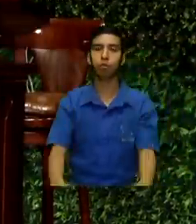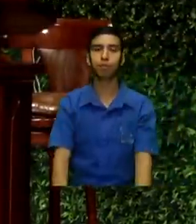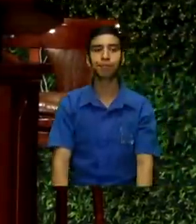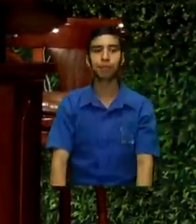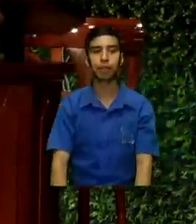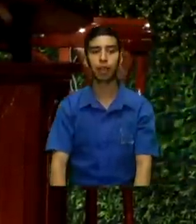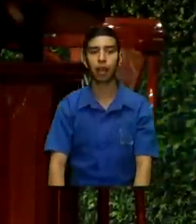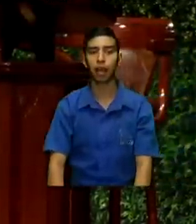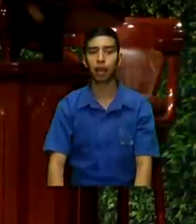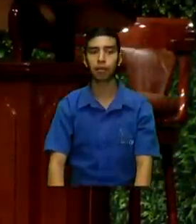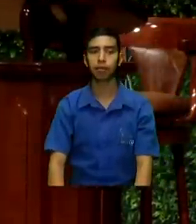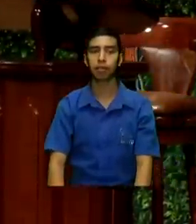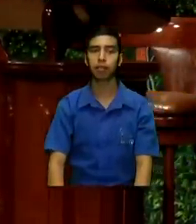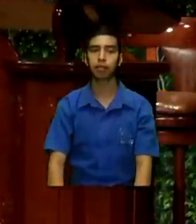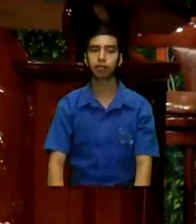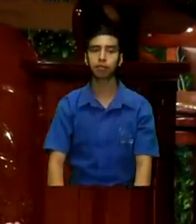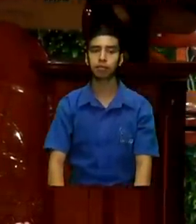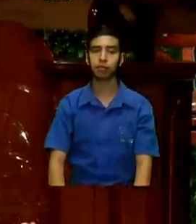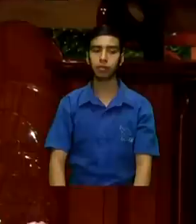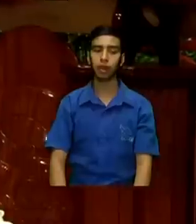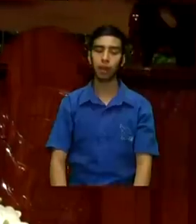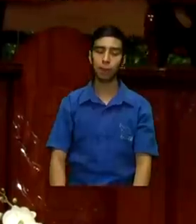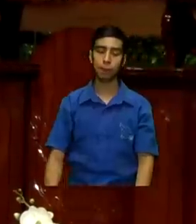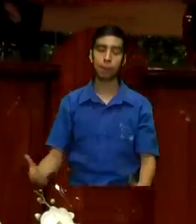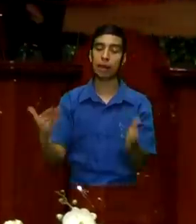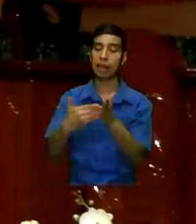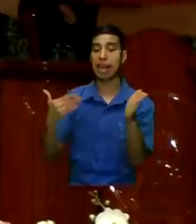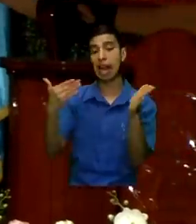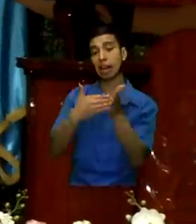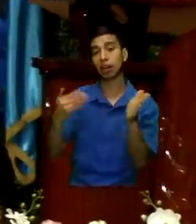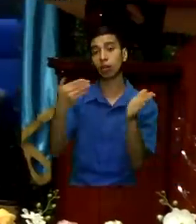Pero después vinieron otras batallas.